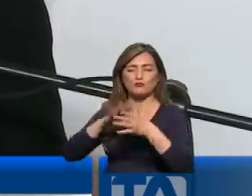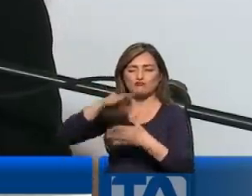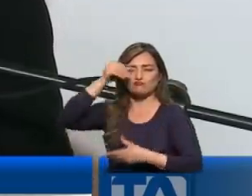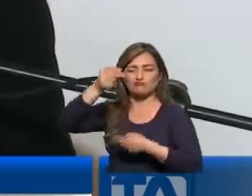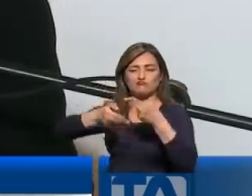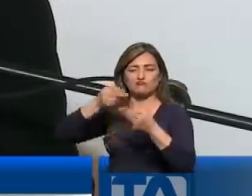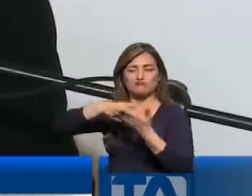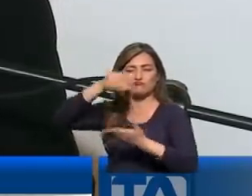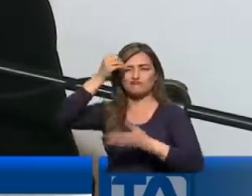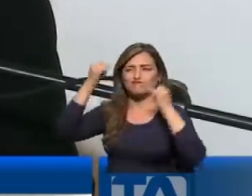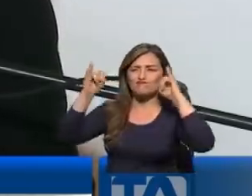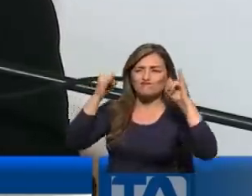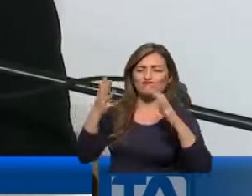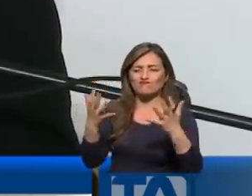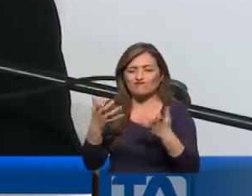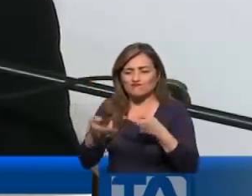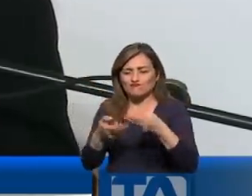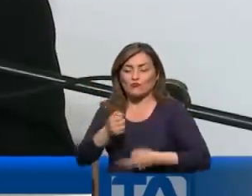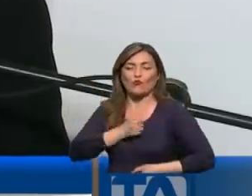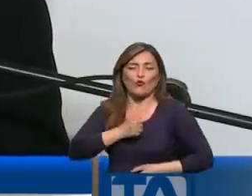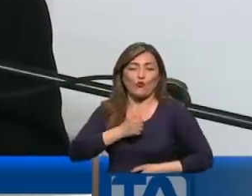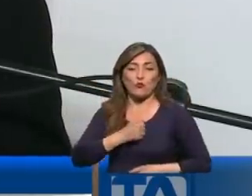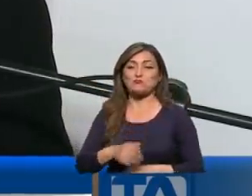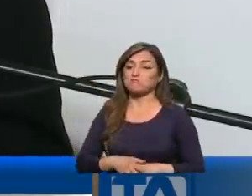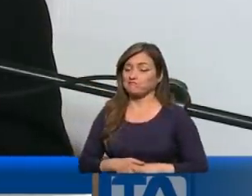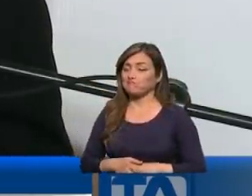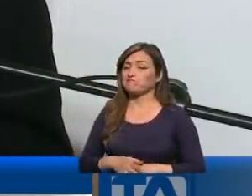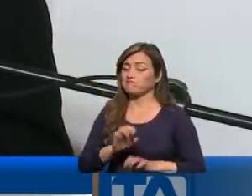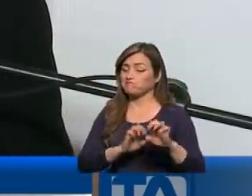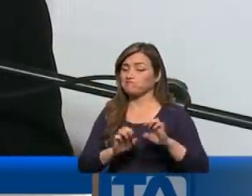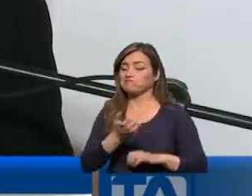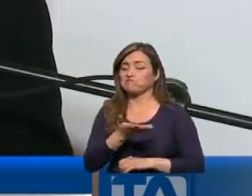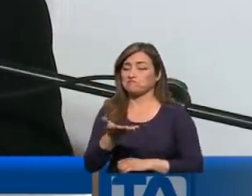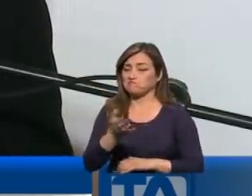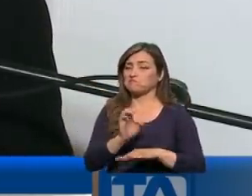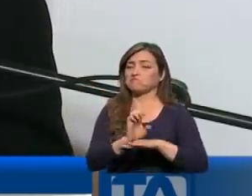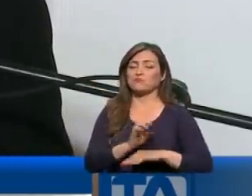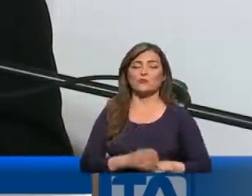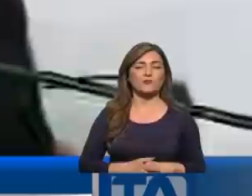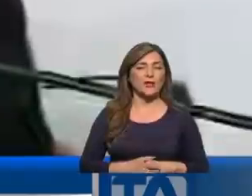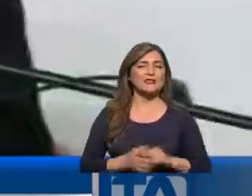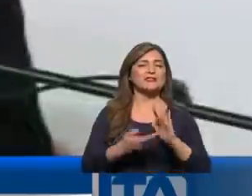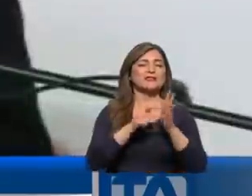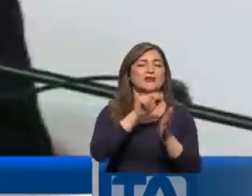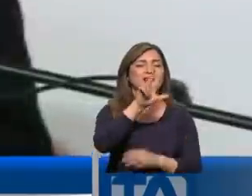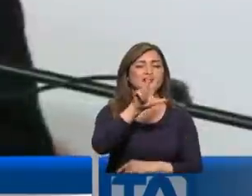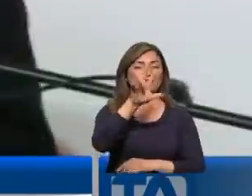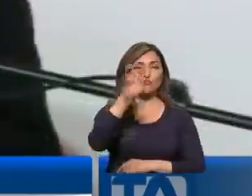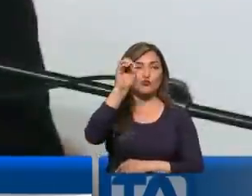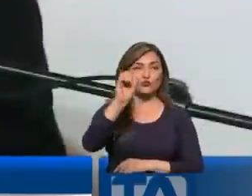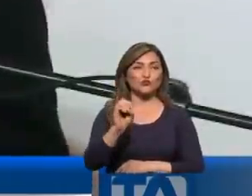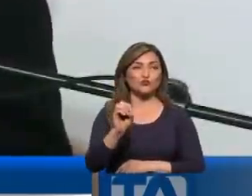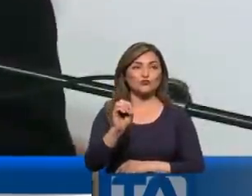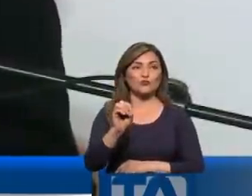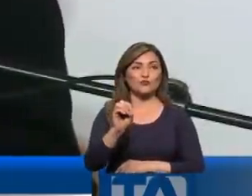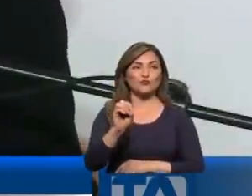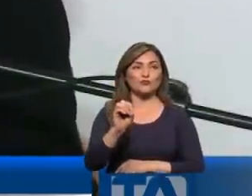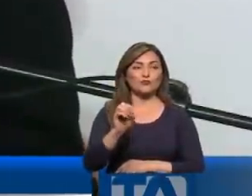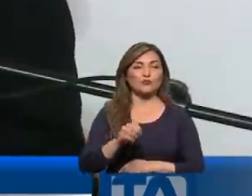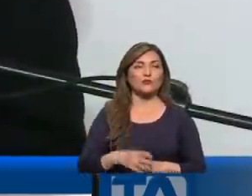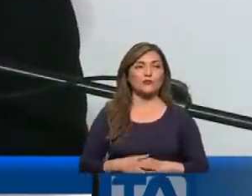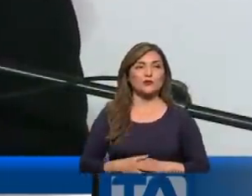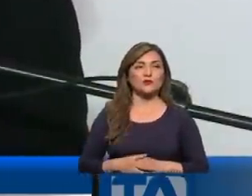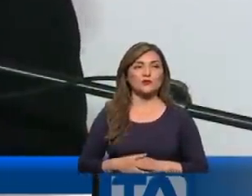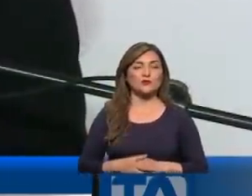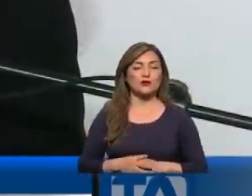negocio. Eso significa que alrededor del 33% de quienes